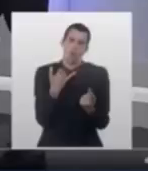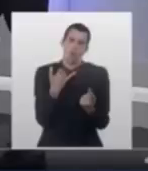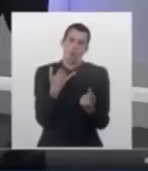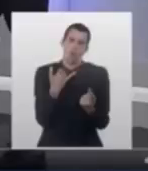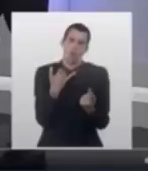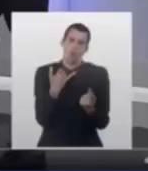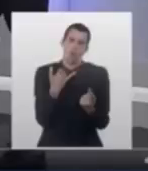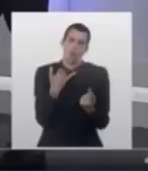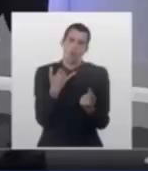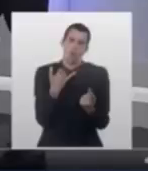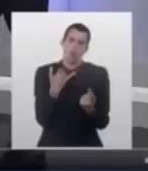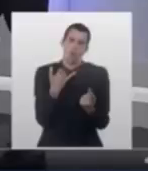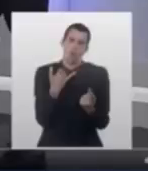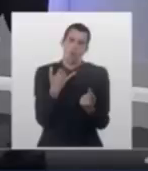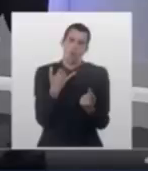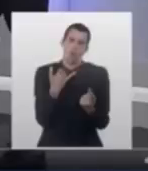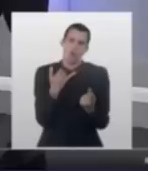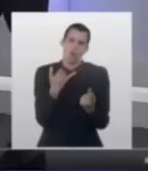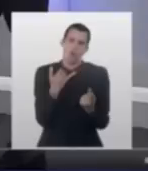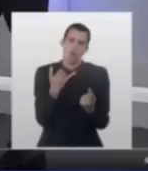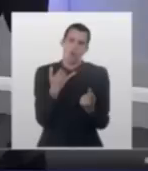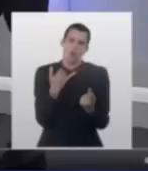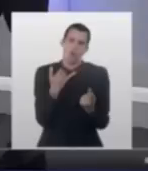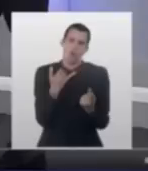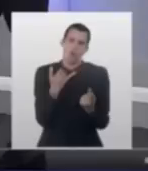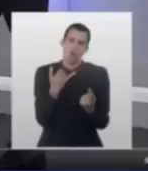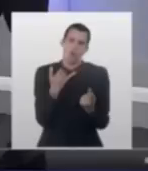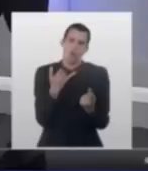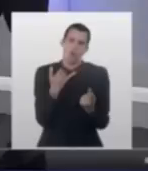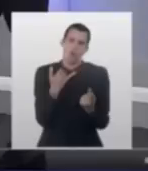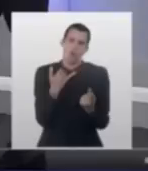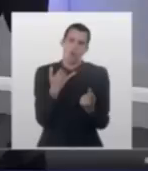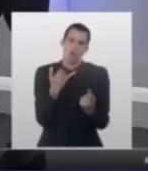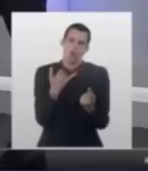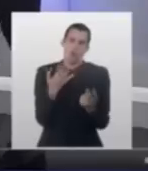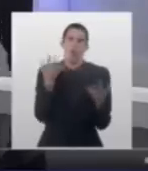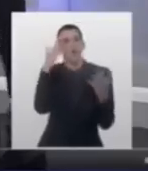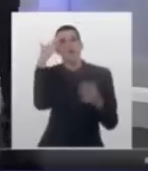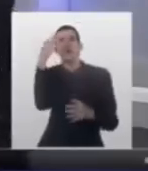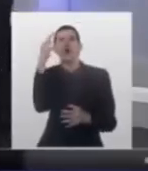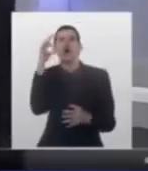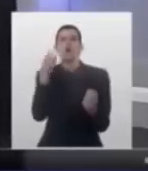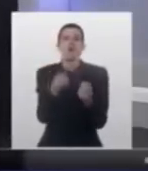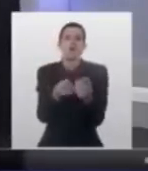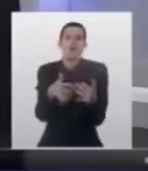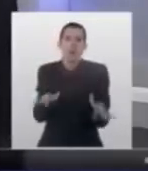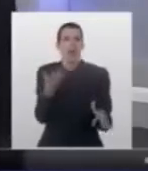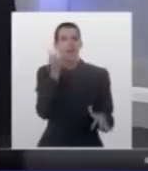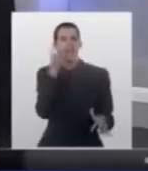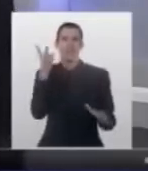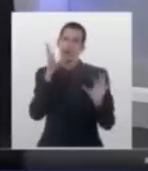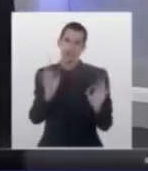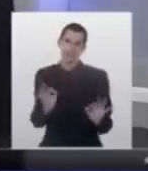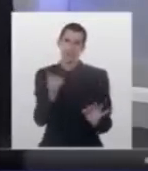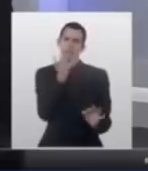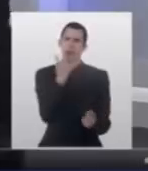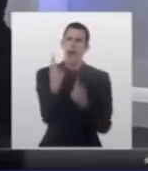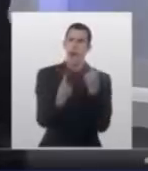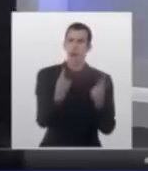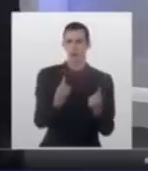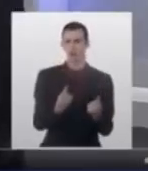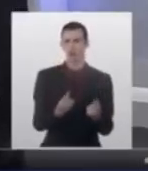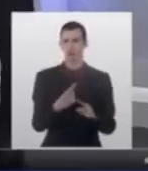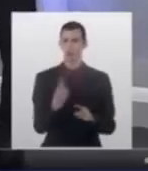no dímelo Dime lo que está pasando de verdad A ver son reales por verificación de las fuentes y que